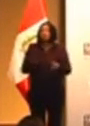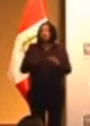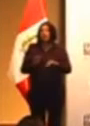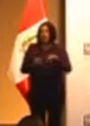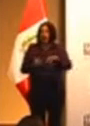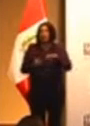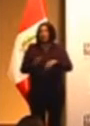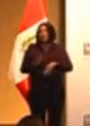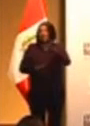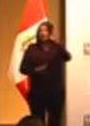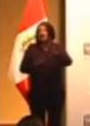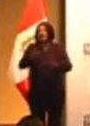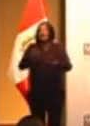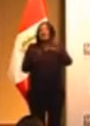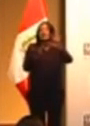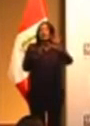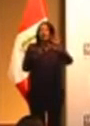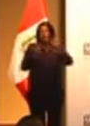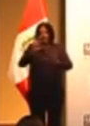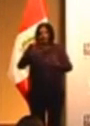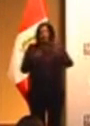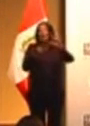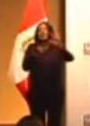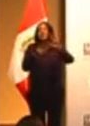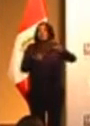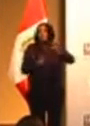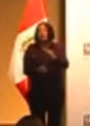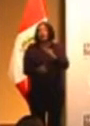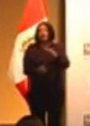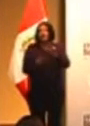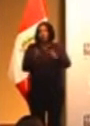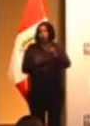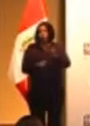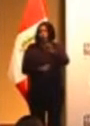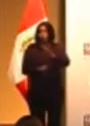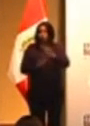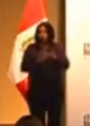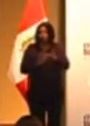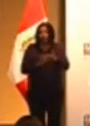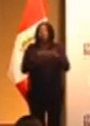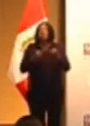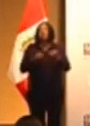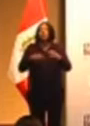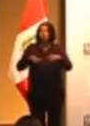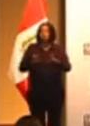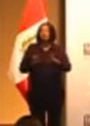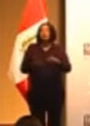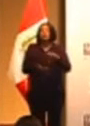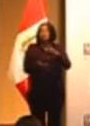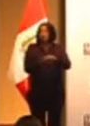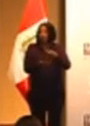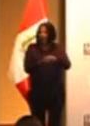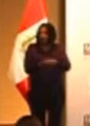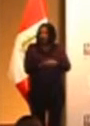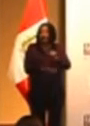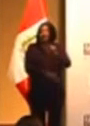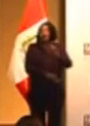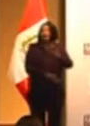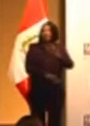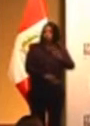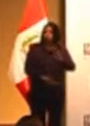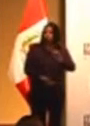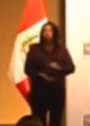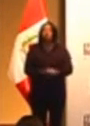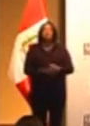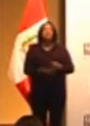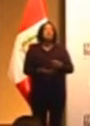de 16.000 usuarios, nos permite, entre otras cosas ahora, pagar tributos y